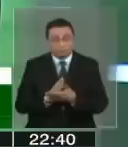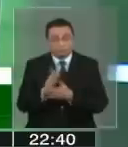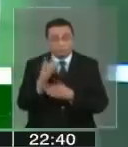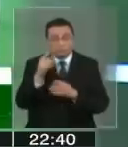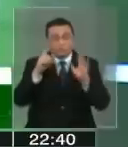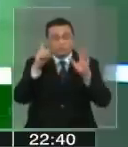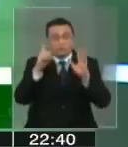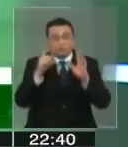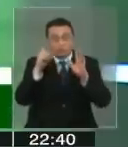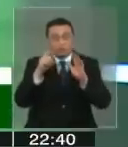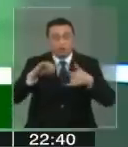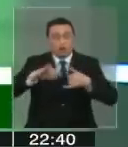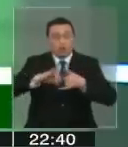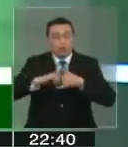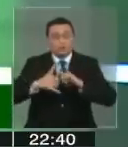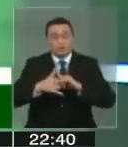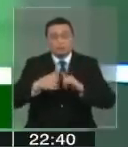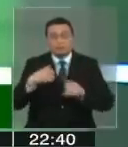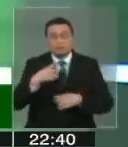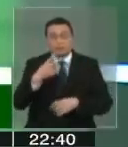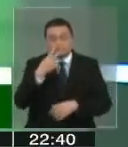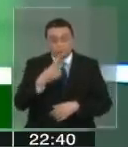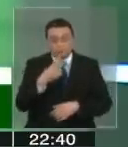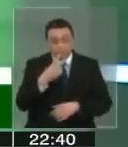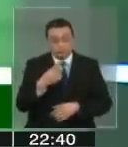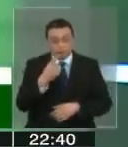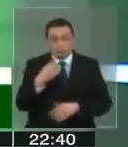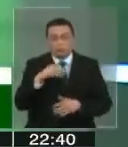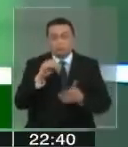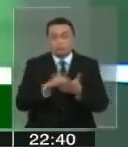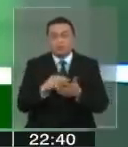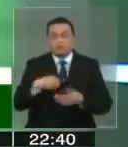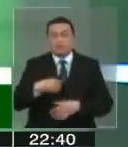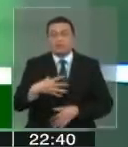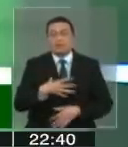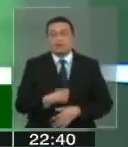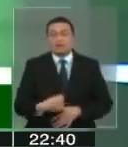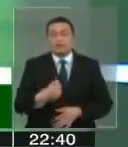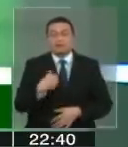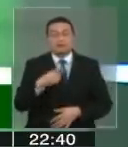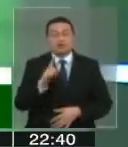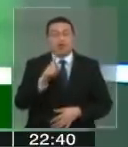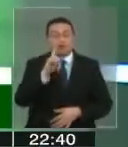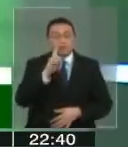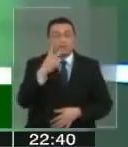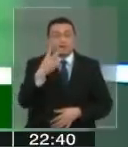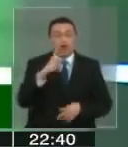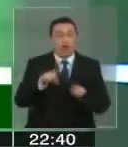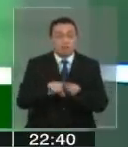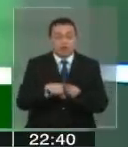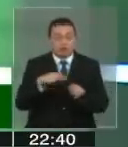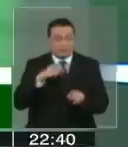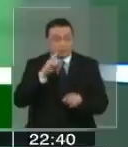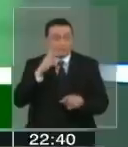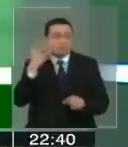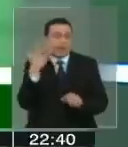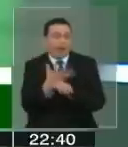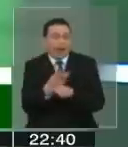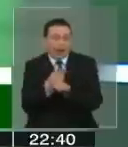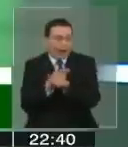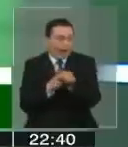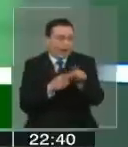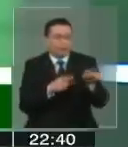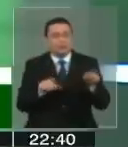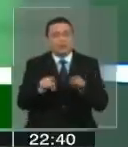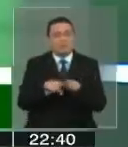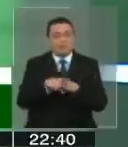aparecer las fotos en el WhatsApp. Y yo en un minuto puse... Mi hijo hoy día ya no tiene dos hermanos, tiene muchos hermanos.